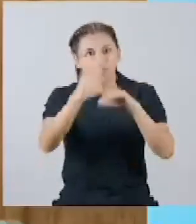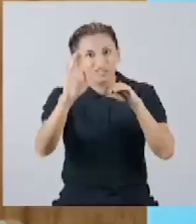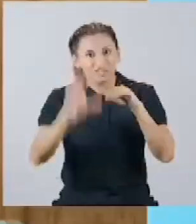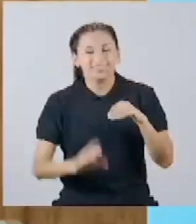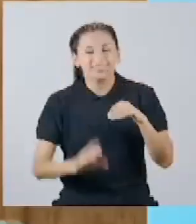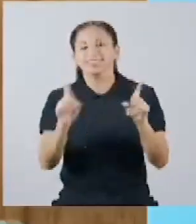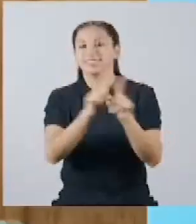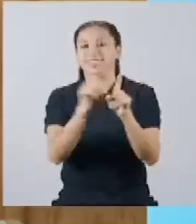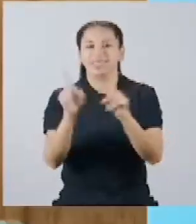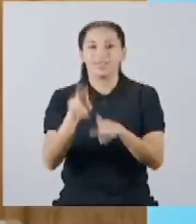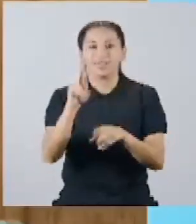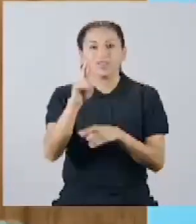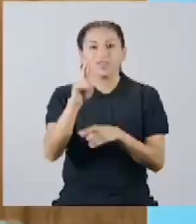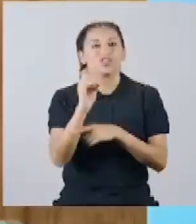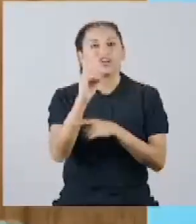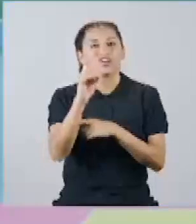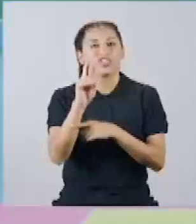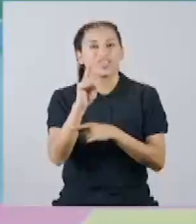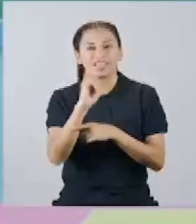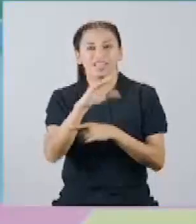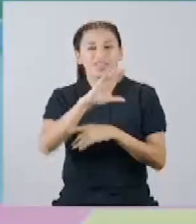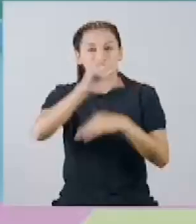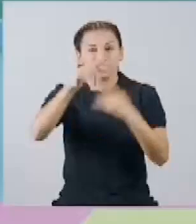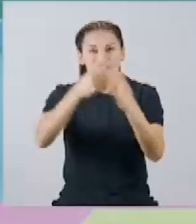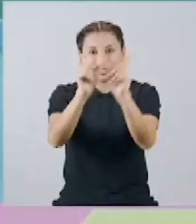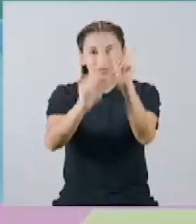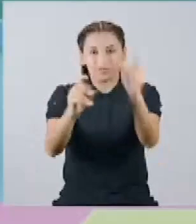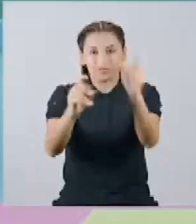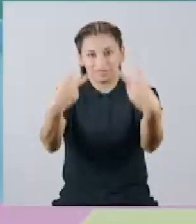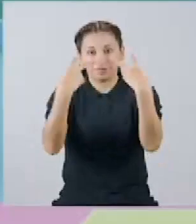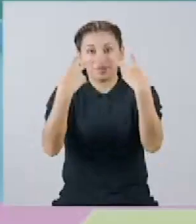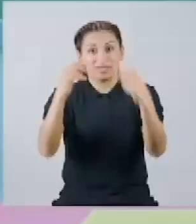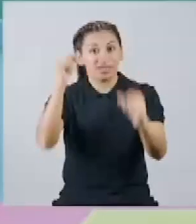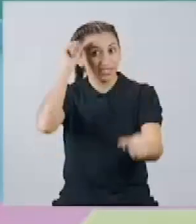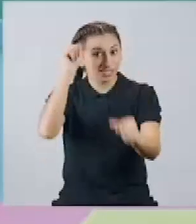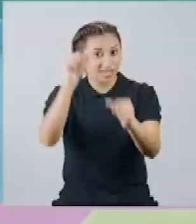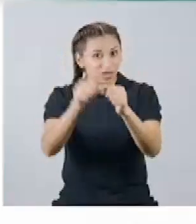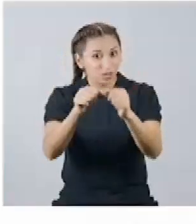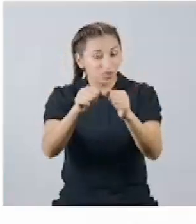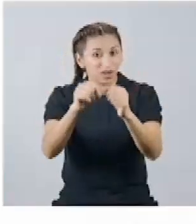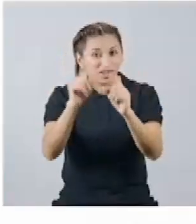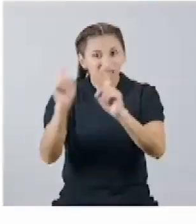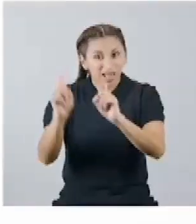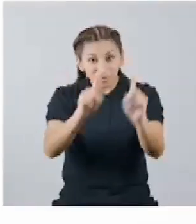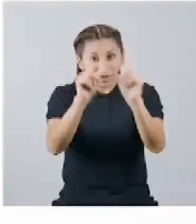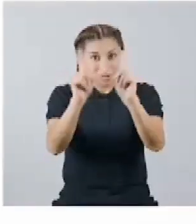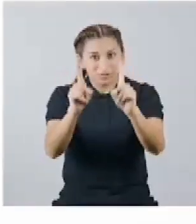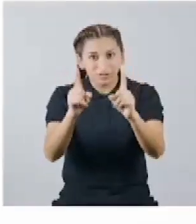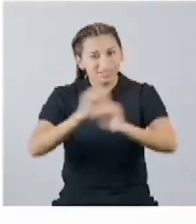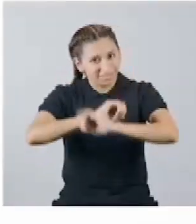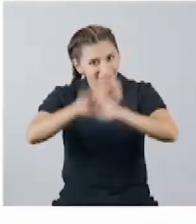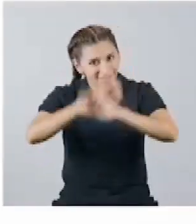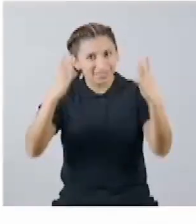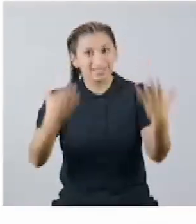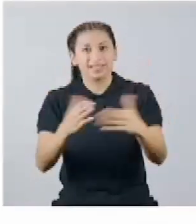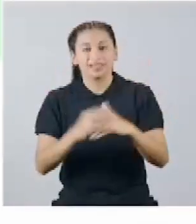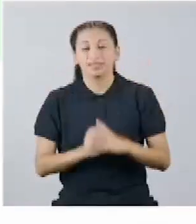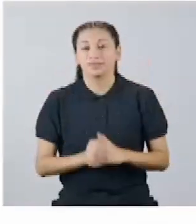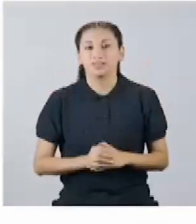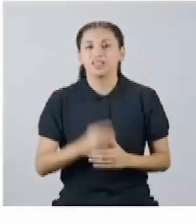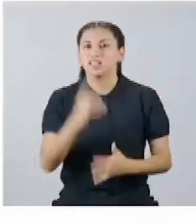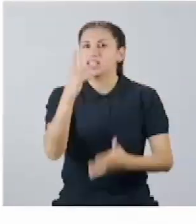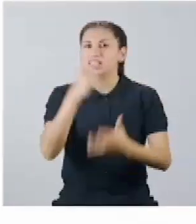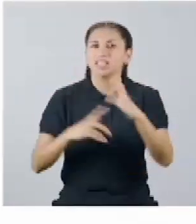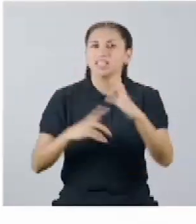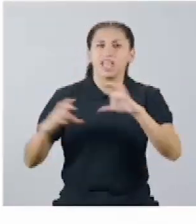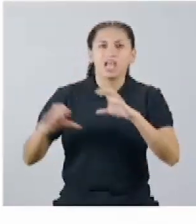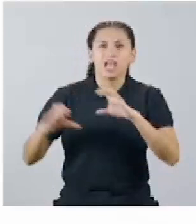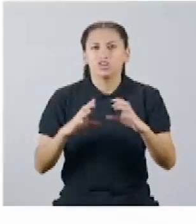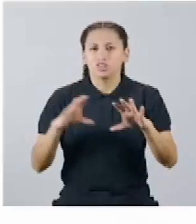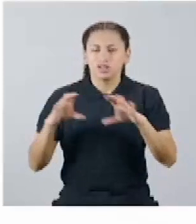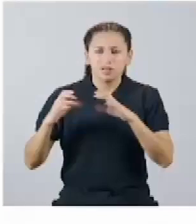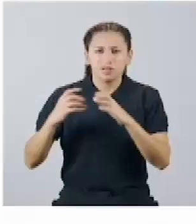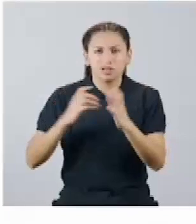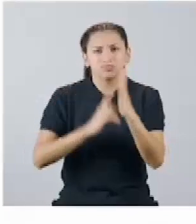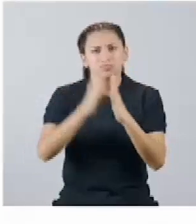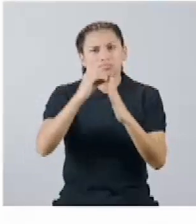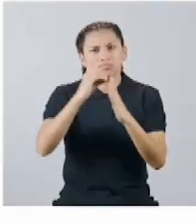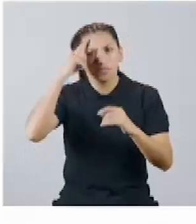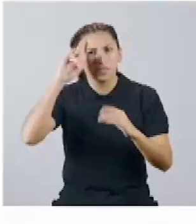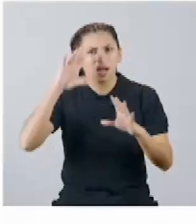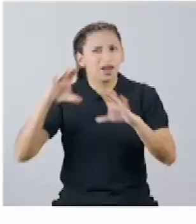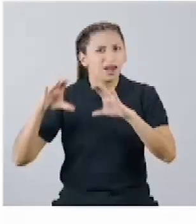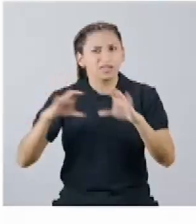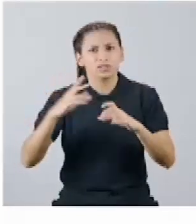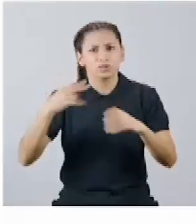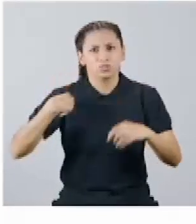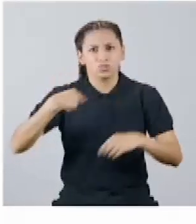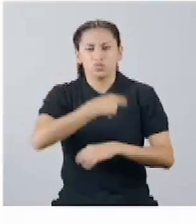personas que nos están viendo. ¿Recuerdan nuestra incógnita? ¡Claro! ¿Qué acciones desarrollaríamos para ejercer